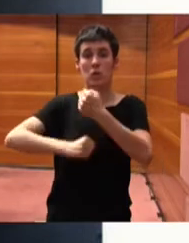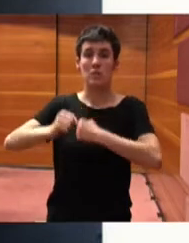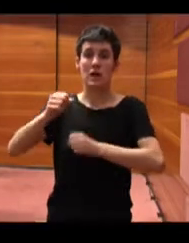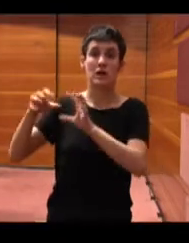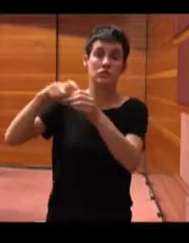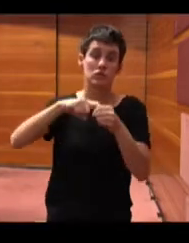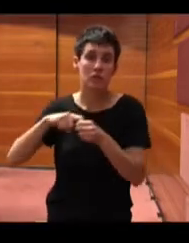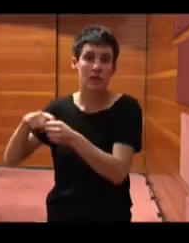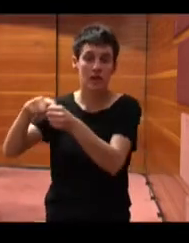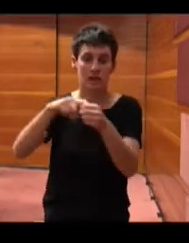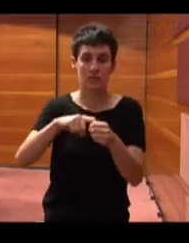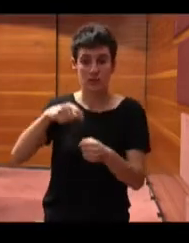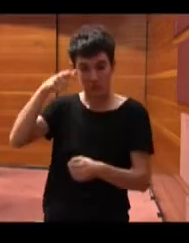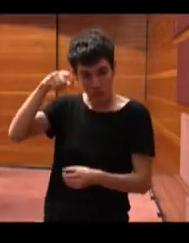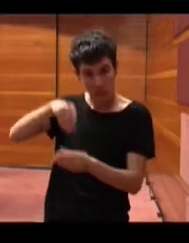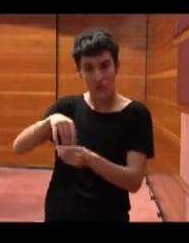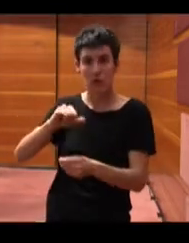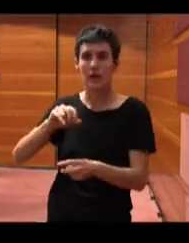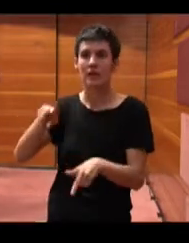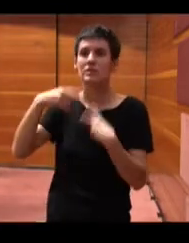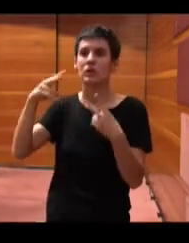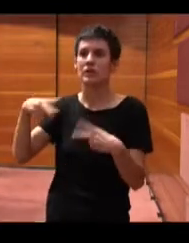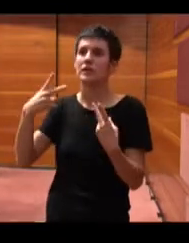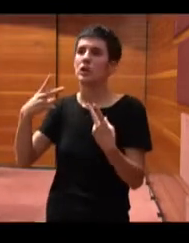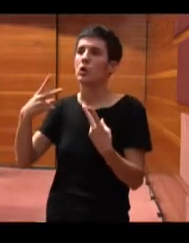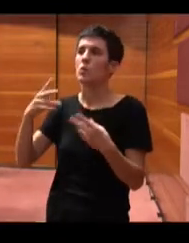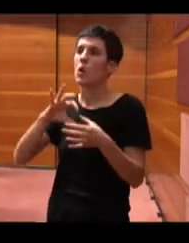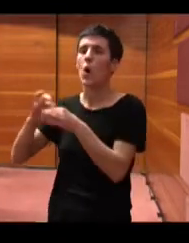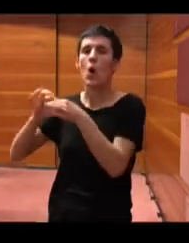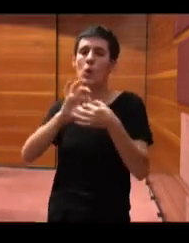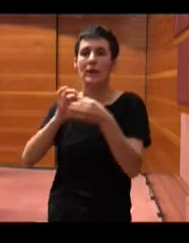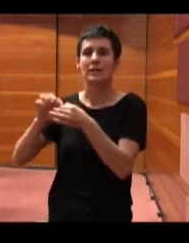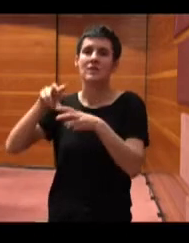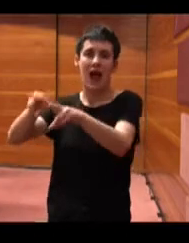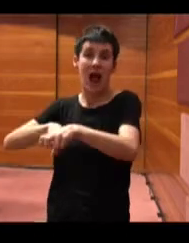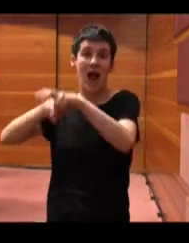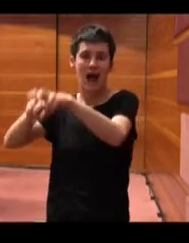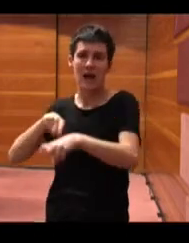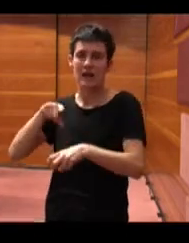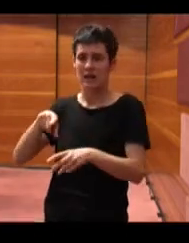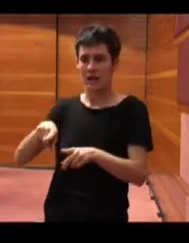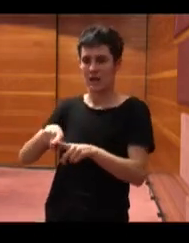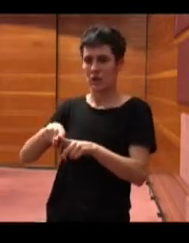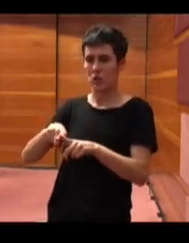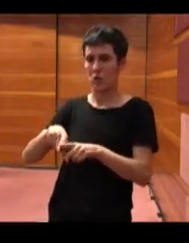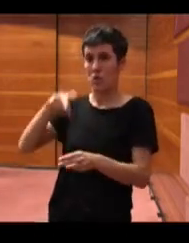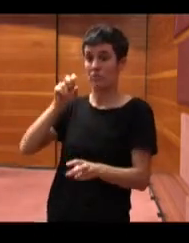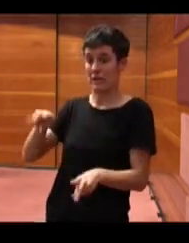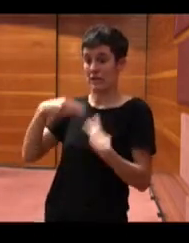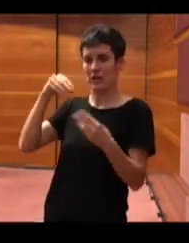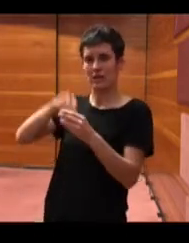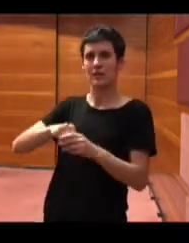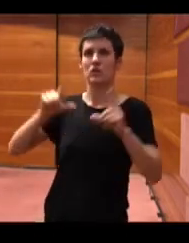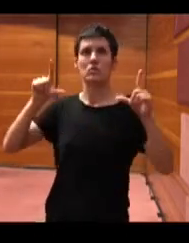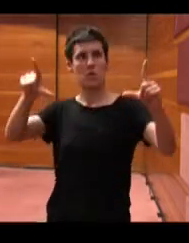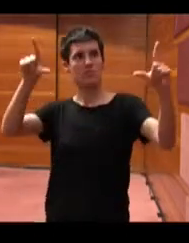Tiene un restaurante que forma parte de una cooperativa agraria, ¿no? Y esos tipos hacen rendición de cuentas bien hecha en la pizarra del restaurante. No